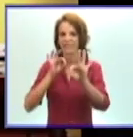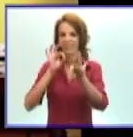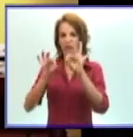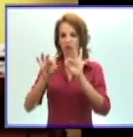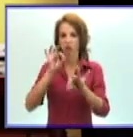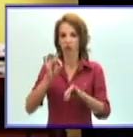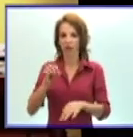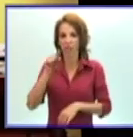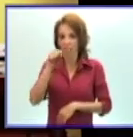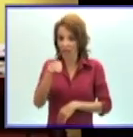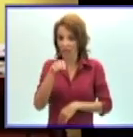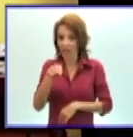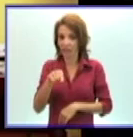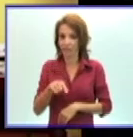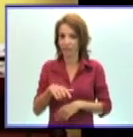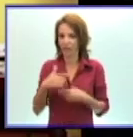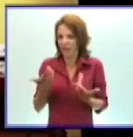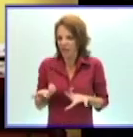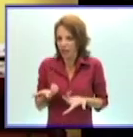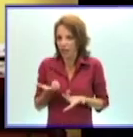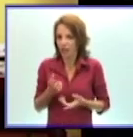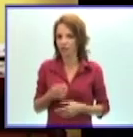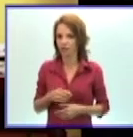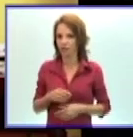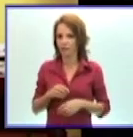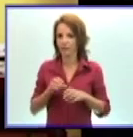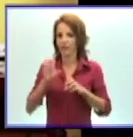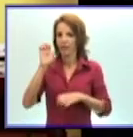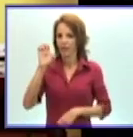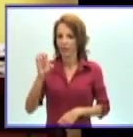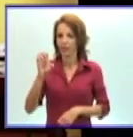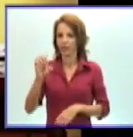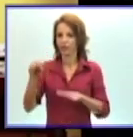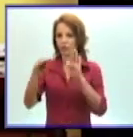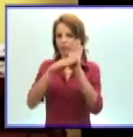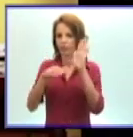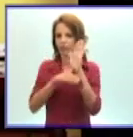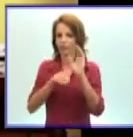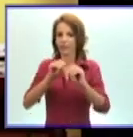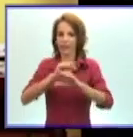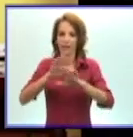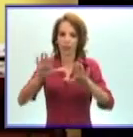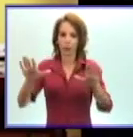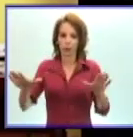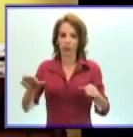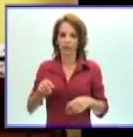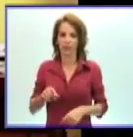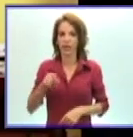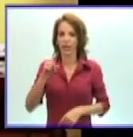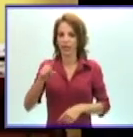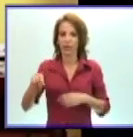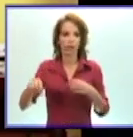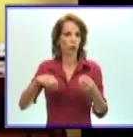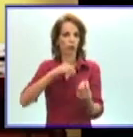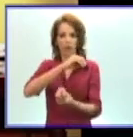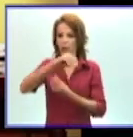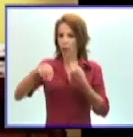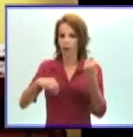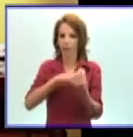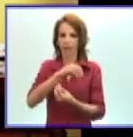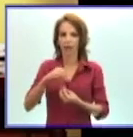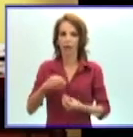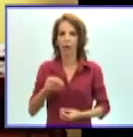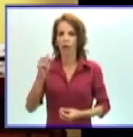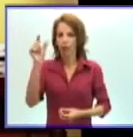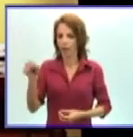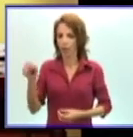ahí qué elementos son de la naturaleza, aquello que no ha sido transformado por el hombre. Pero también tienen que